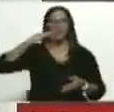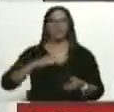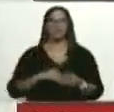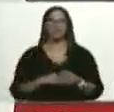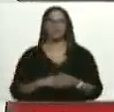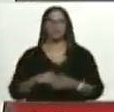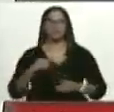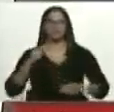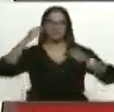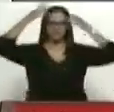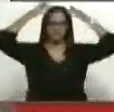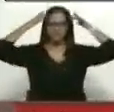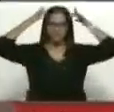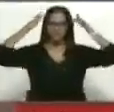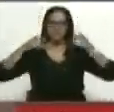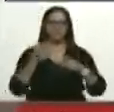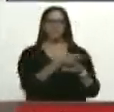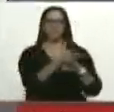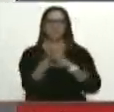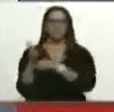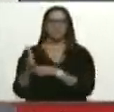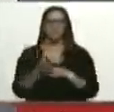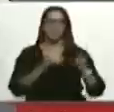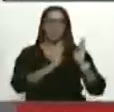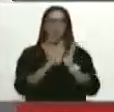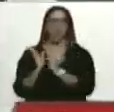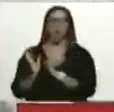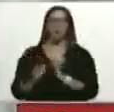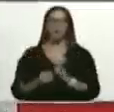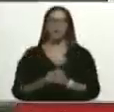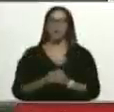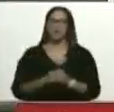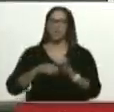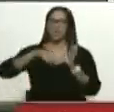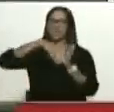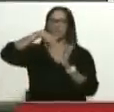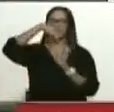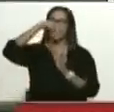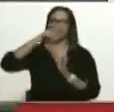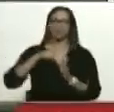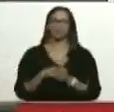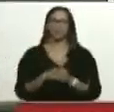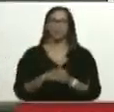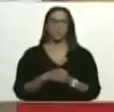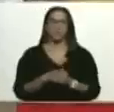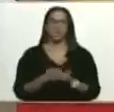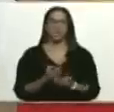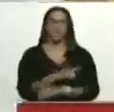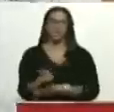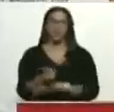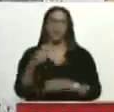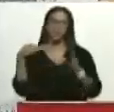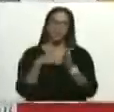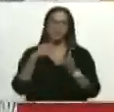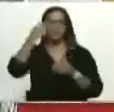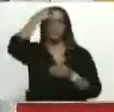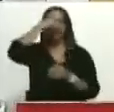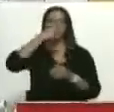Soldados con cascos calados imponen el orden en las vecindades del Calvario. Soldados, atacar al pueblo. ¿Qué